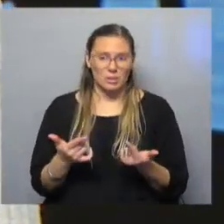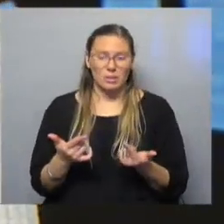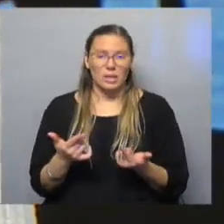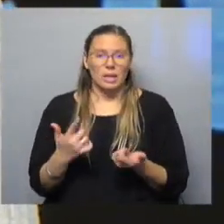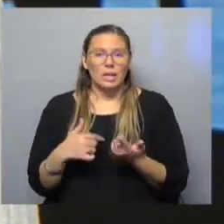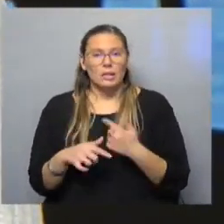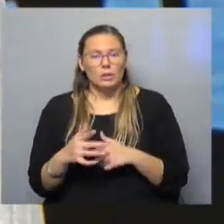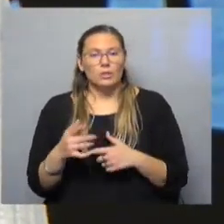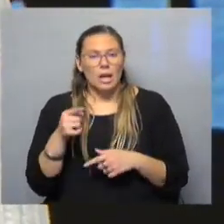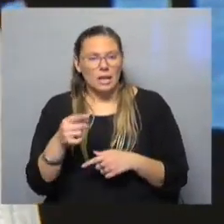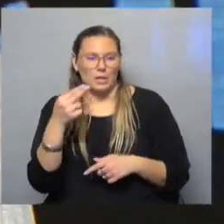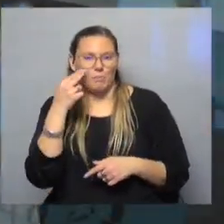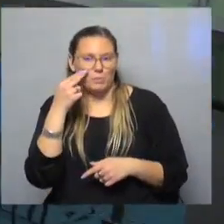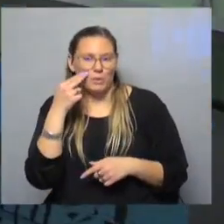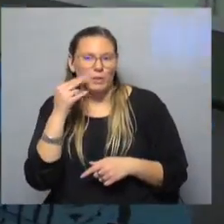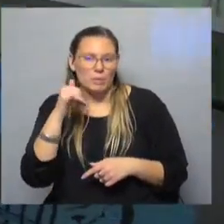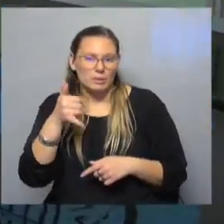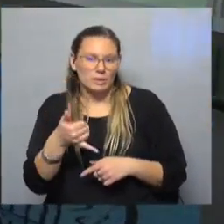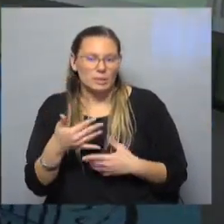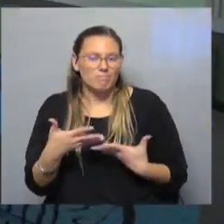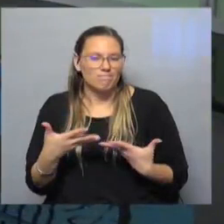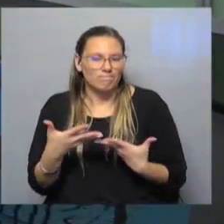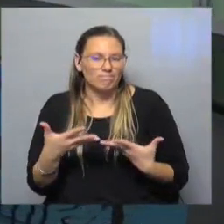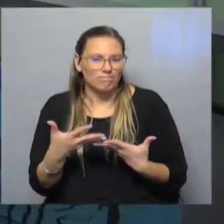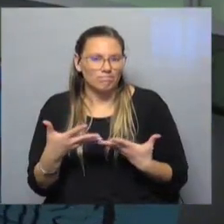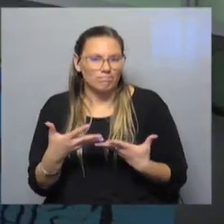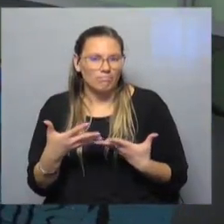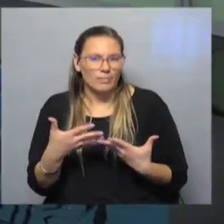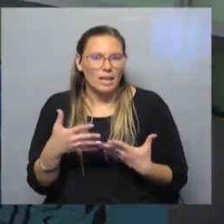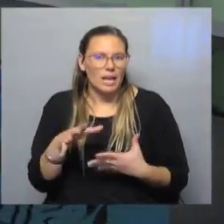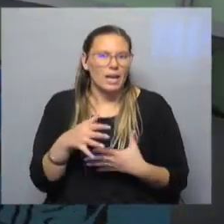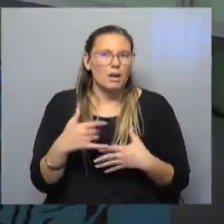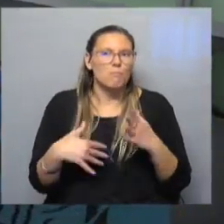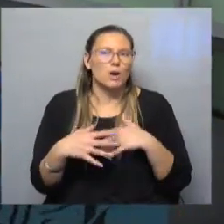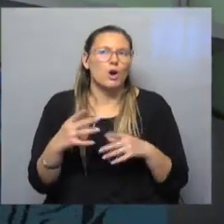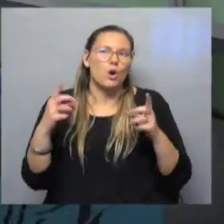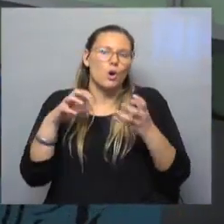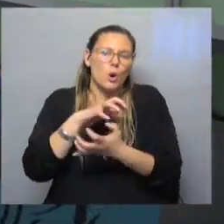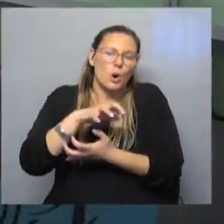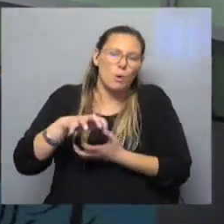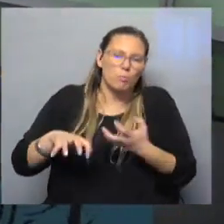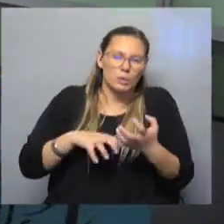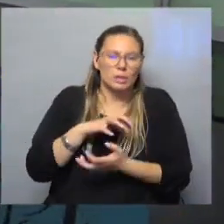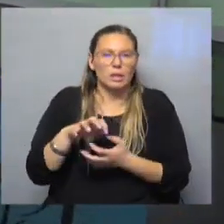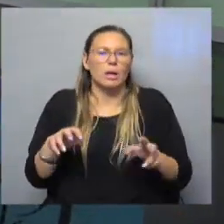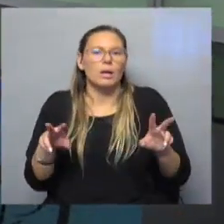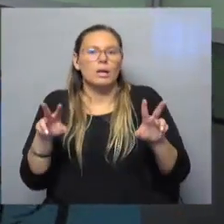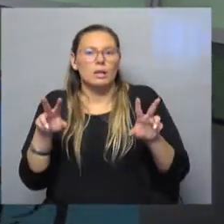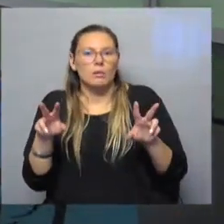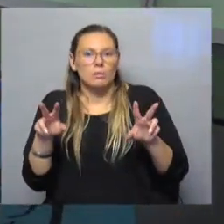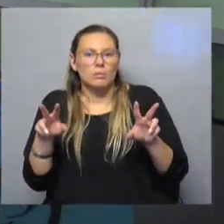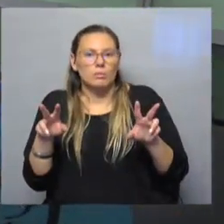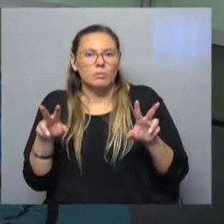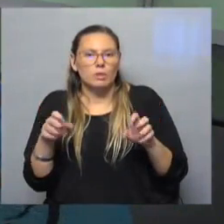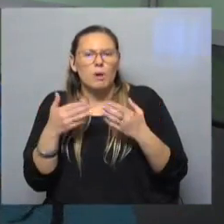como... Ahí es donde capaz que te pasa que entendés que se complica un poco, que hay como un tema de